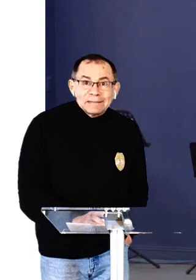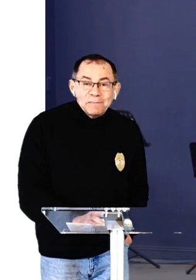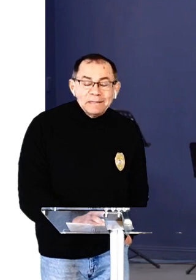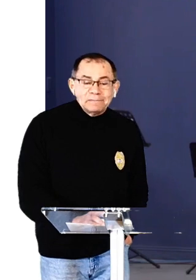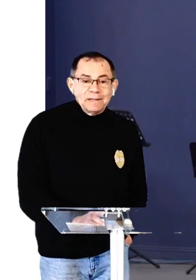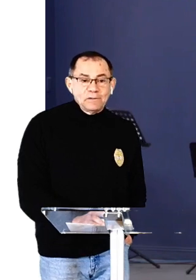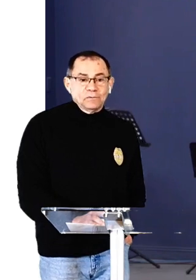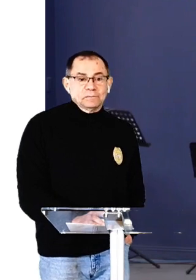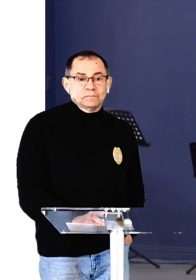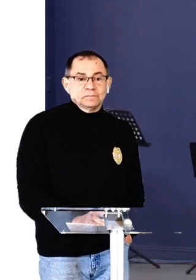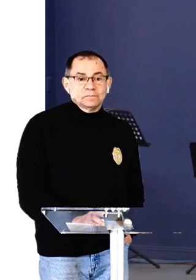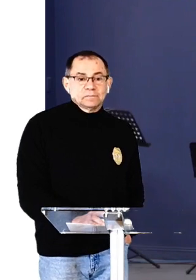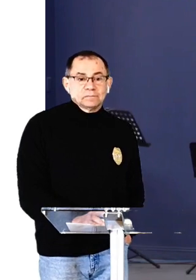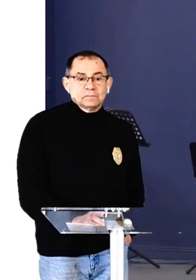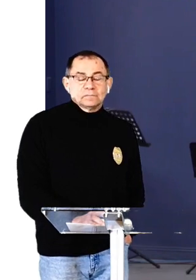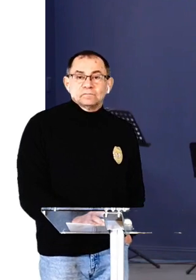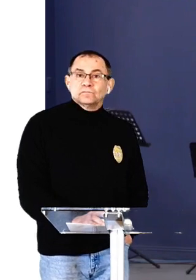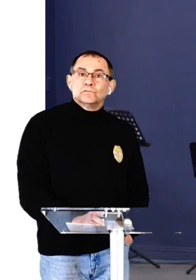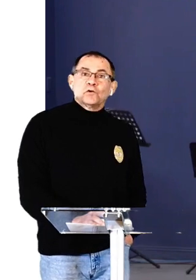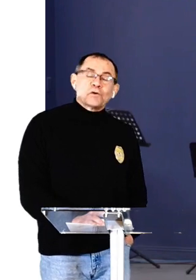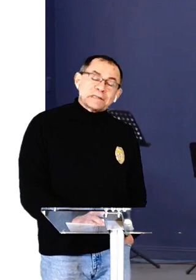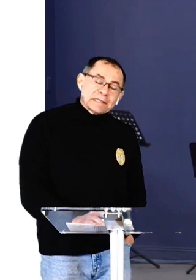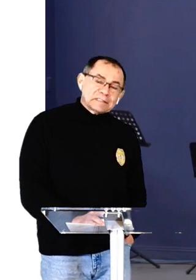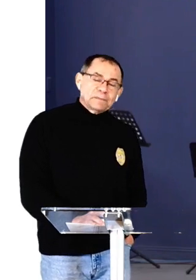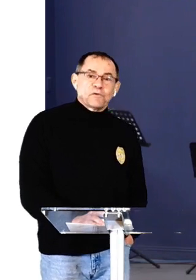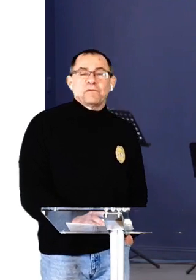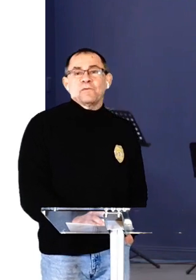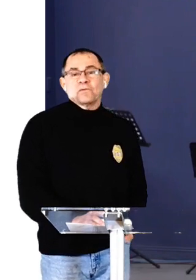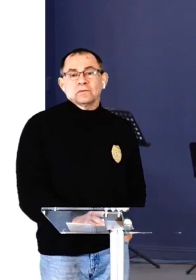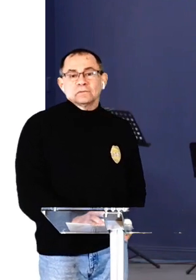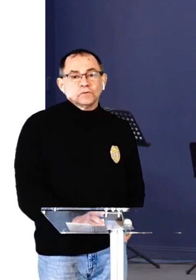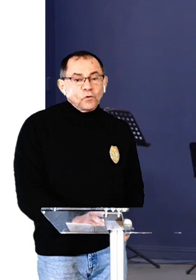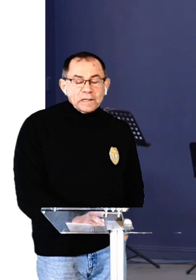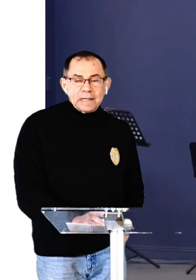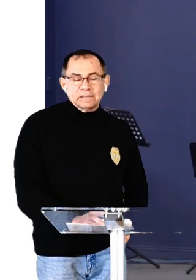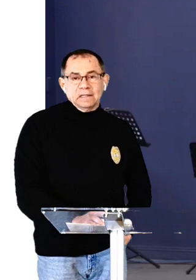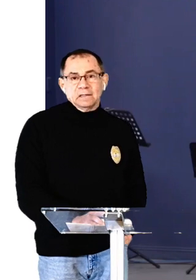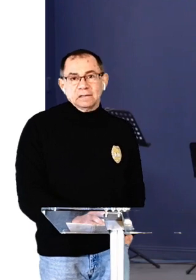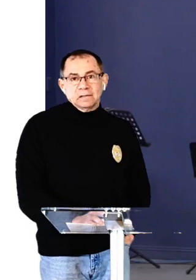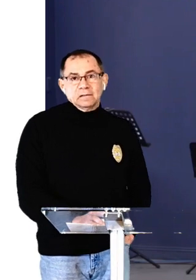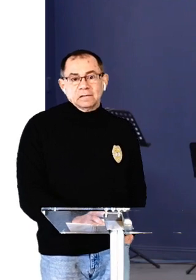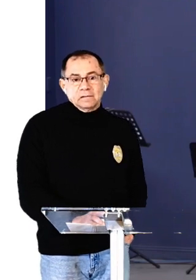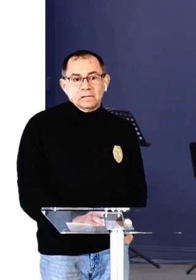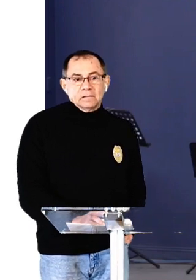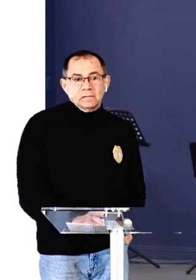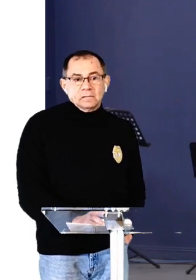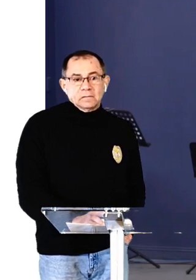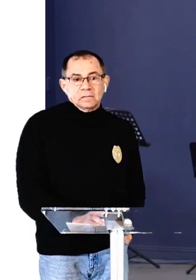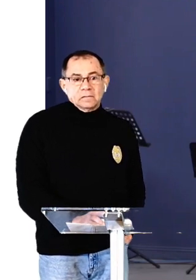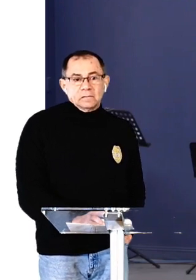acepte este ministerio. No lo rechace, por favor, no lo rechace.